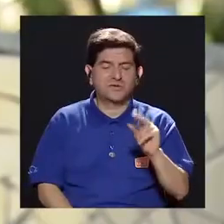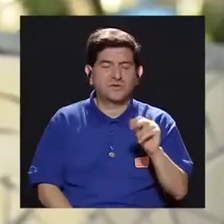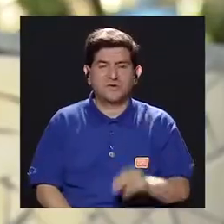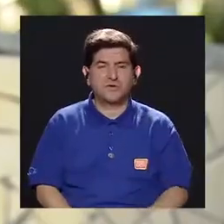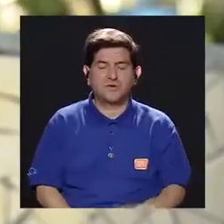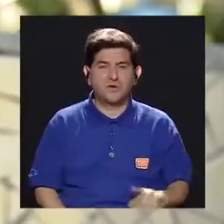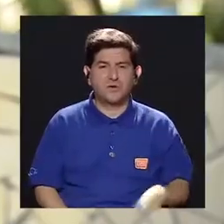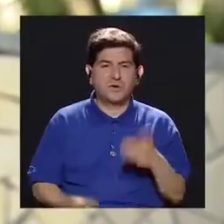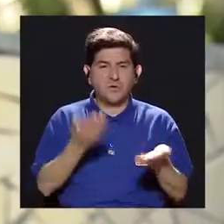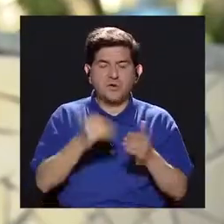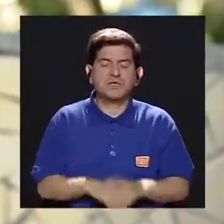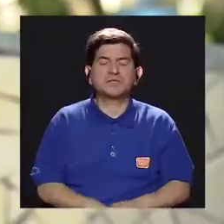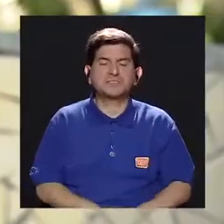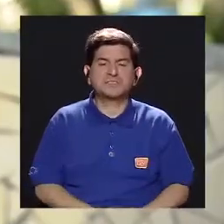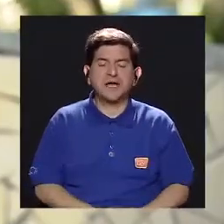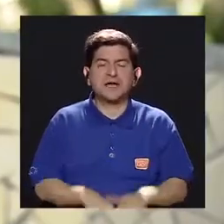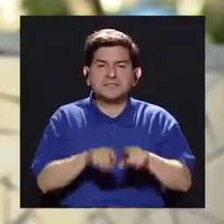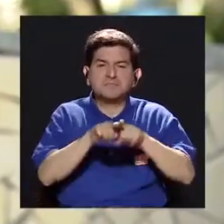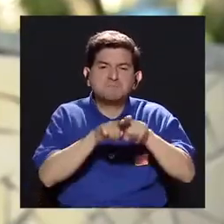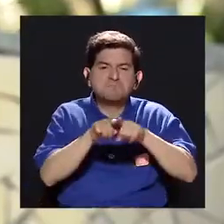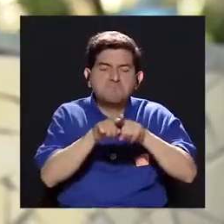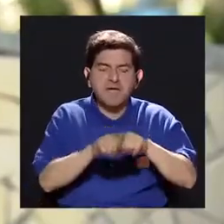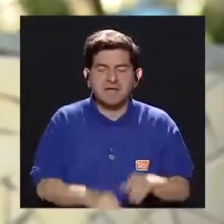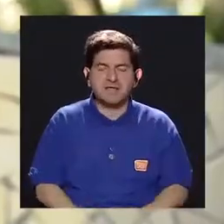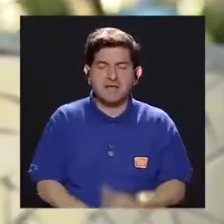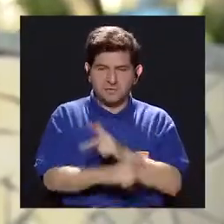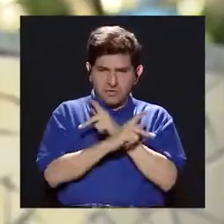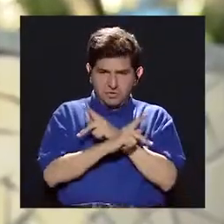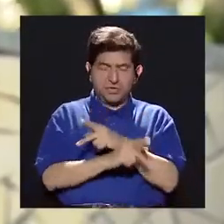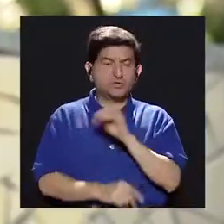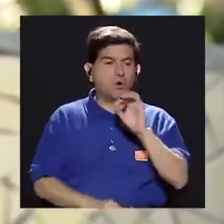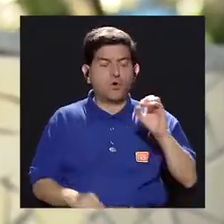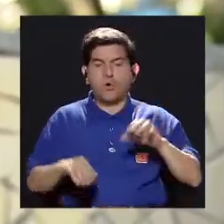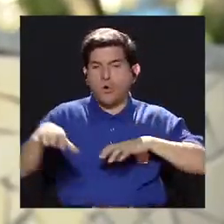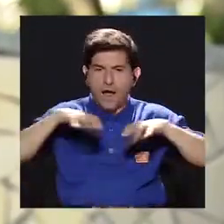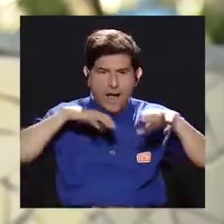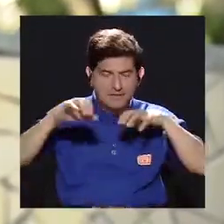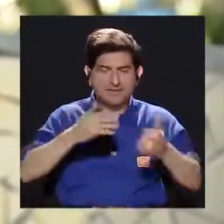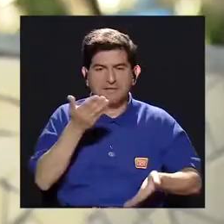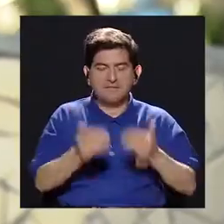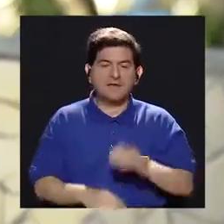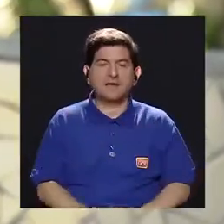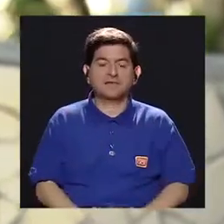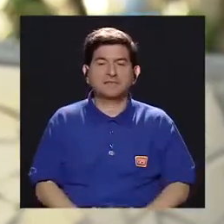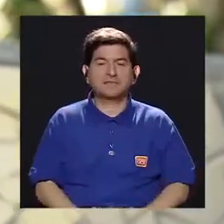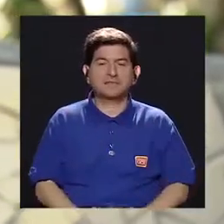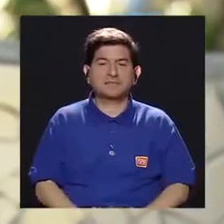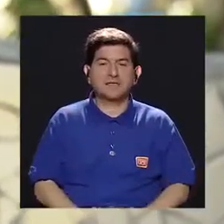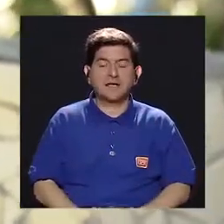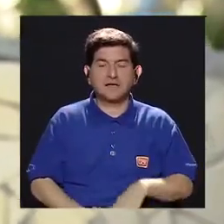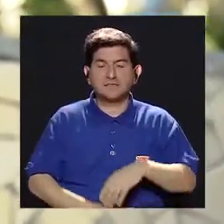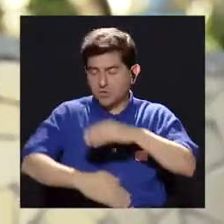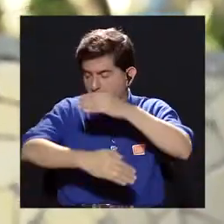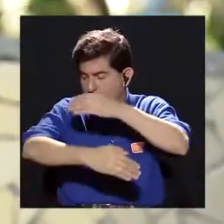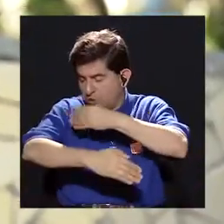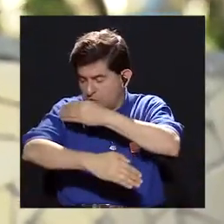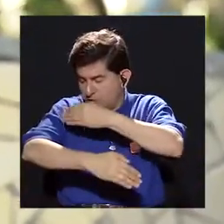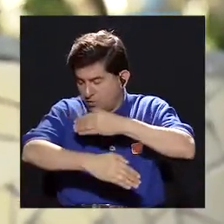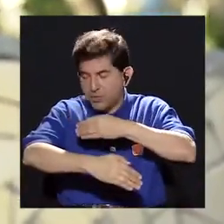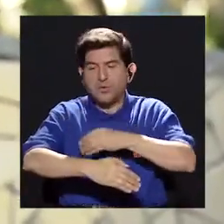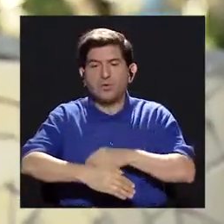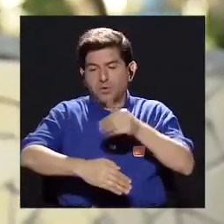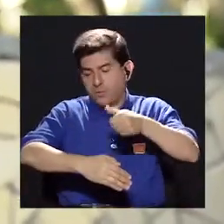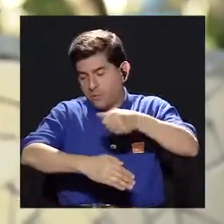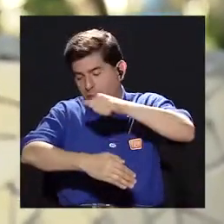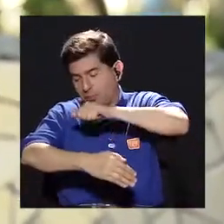sumo, abrigarlo con una mediecita cuando hace más frío, o si tenía una actividad, ¿verdad?, como el bautismo o no sé qué, entonces